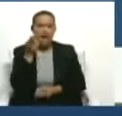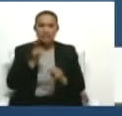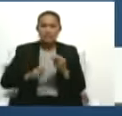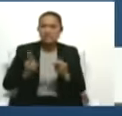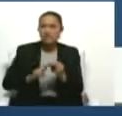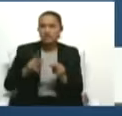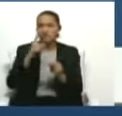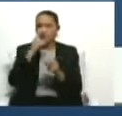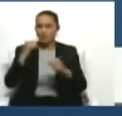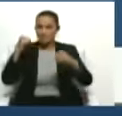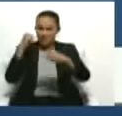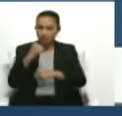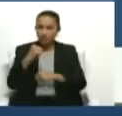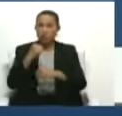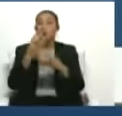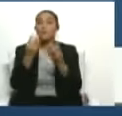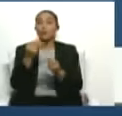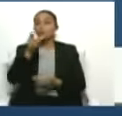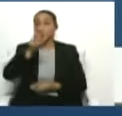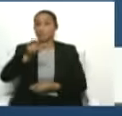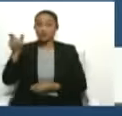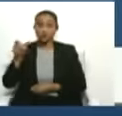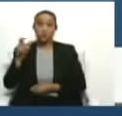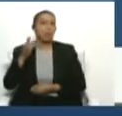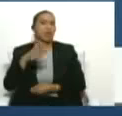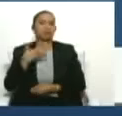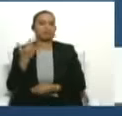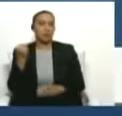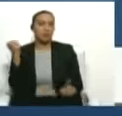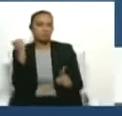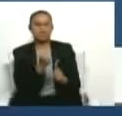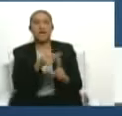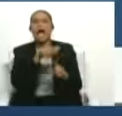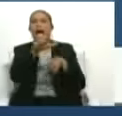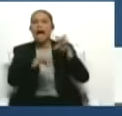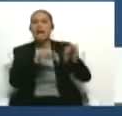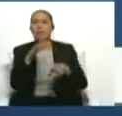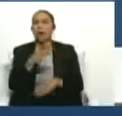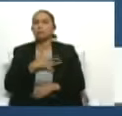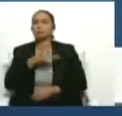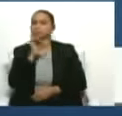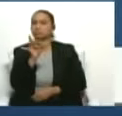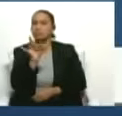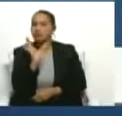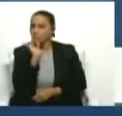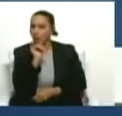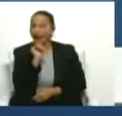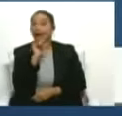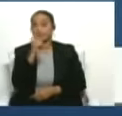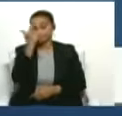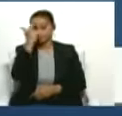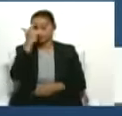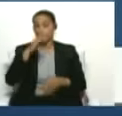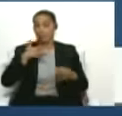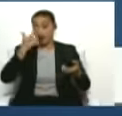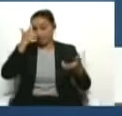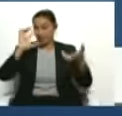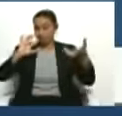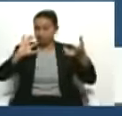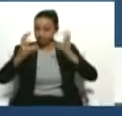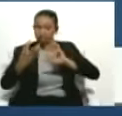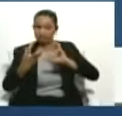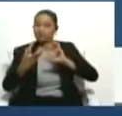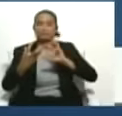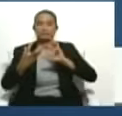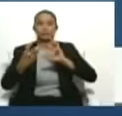estos asesinos de animales tienen antecedentes policiales, tienen incluso antecedentes penales. En caso